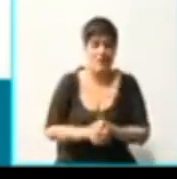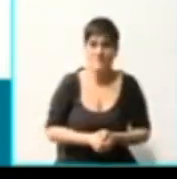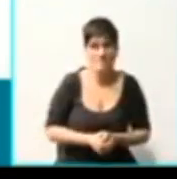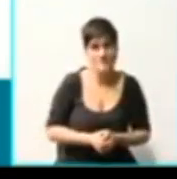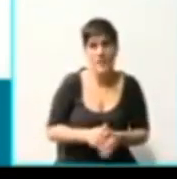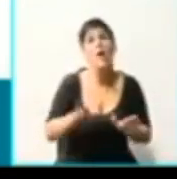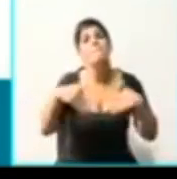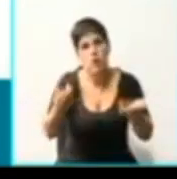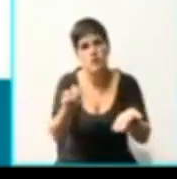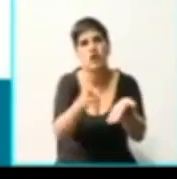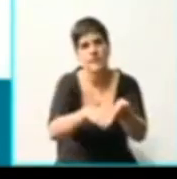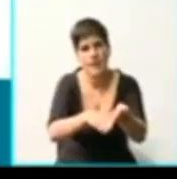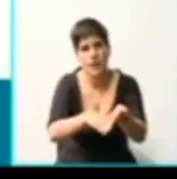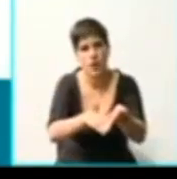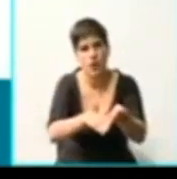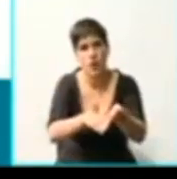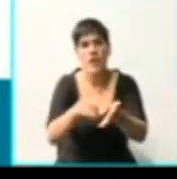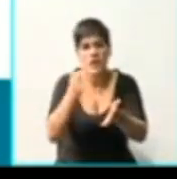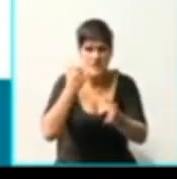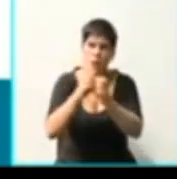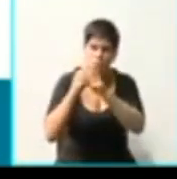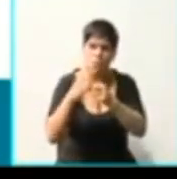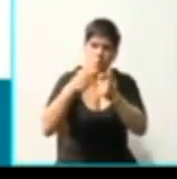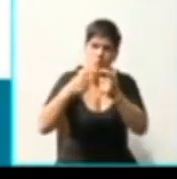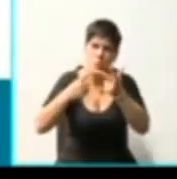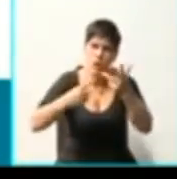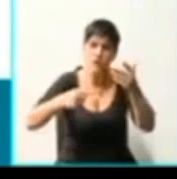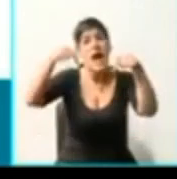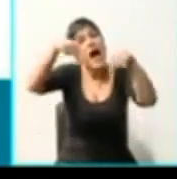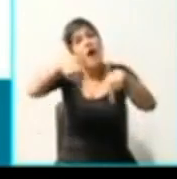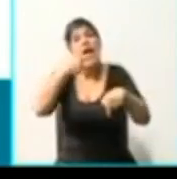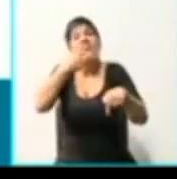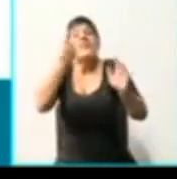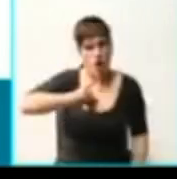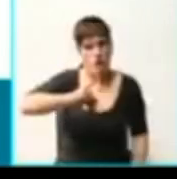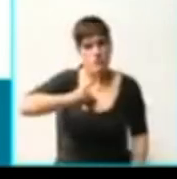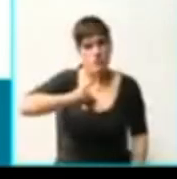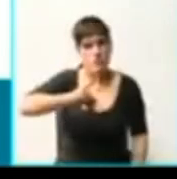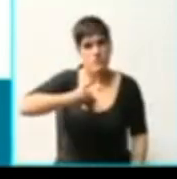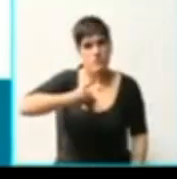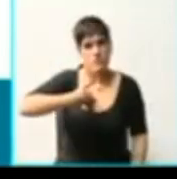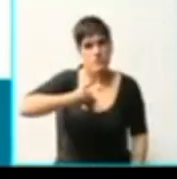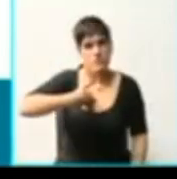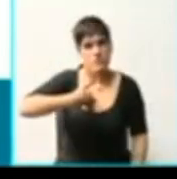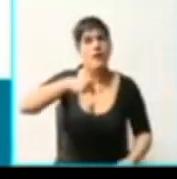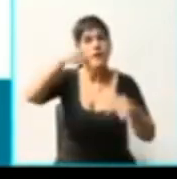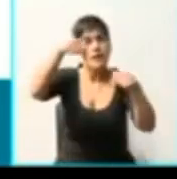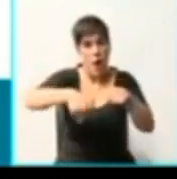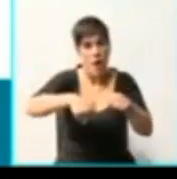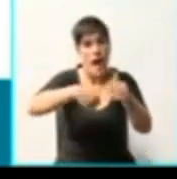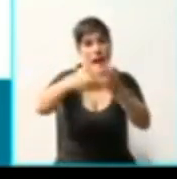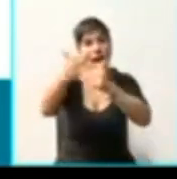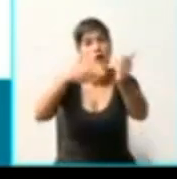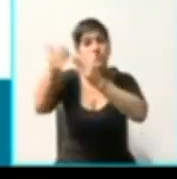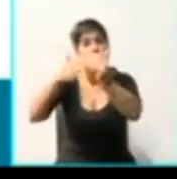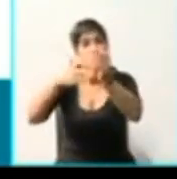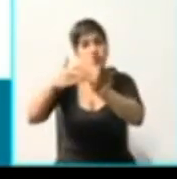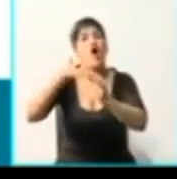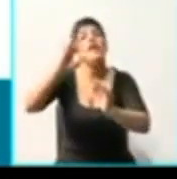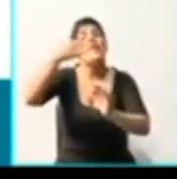reitero, discutieron muchas cosas, ahora nos traen que van a ser dos escuelas. Pero... obras